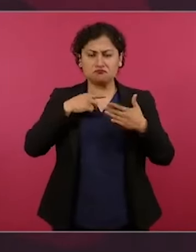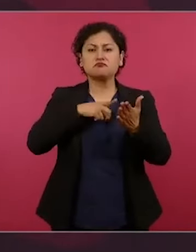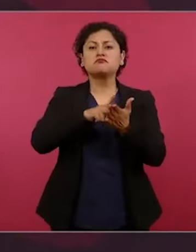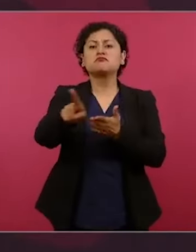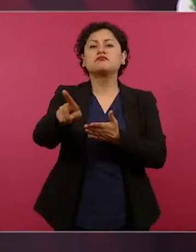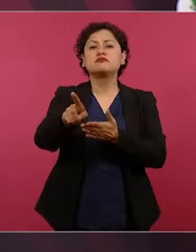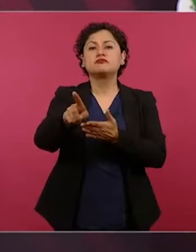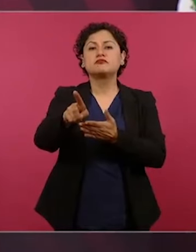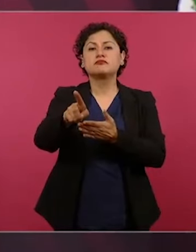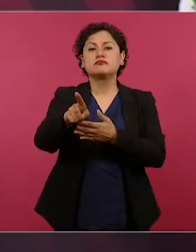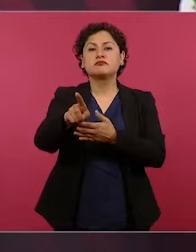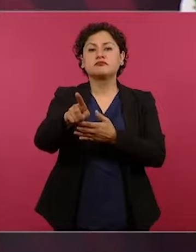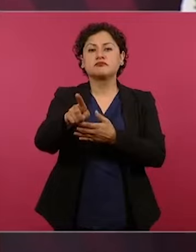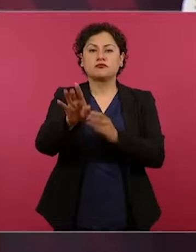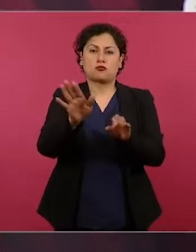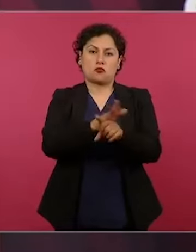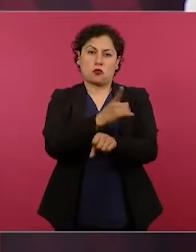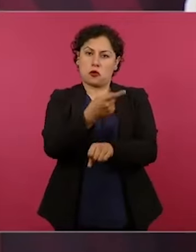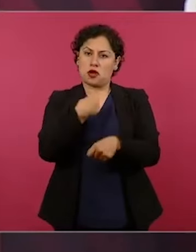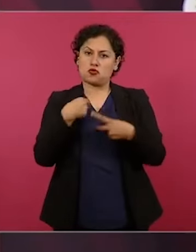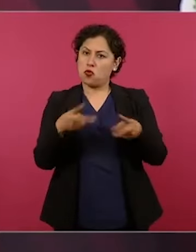pero lo que hago no es robo,